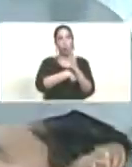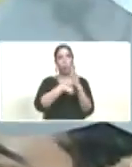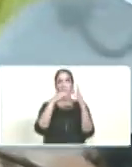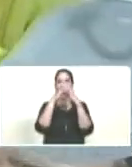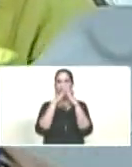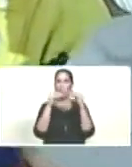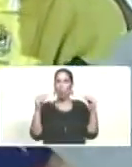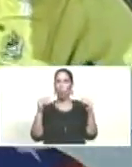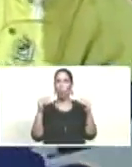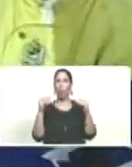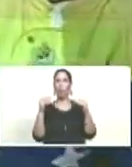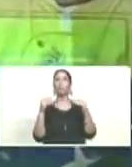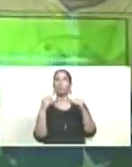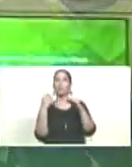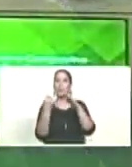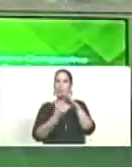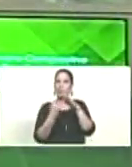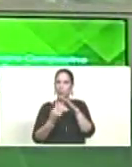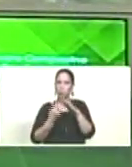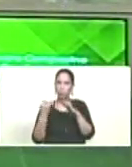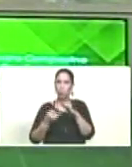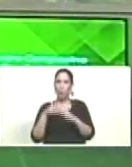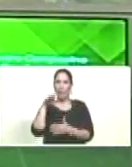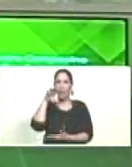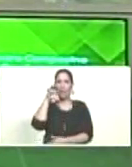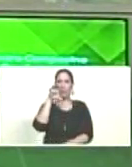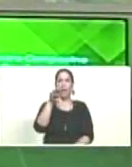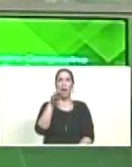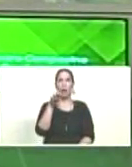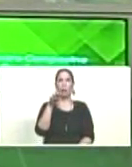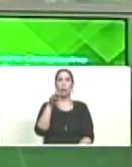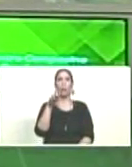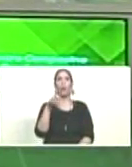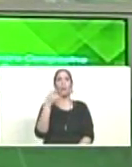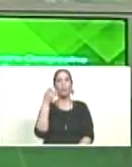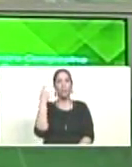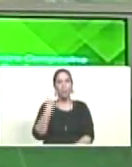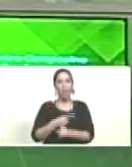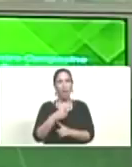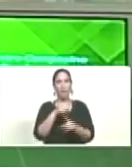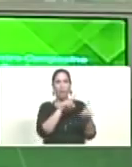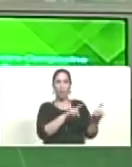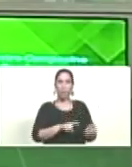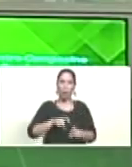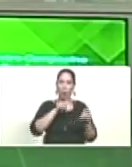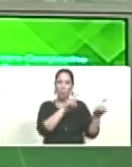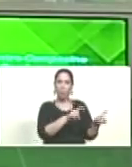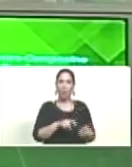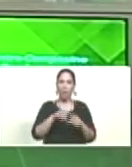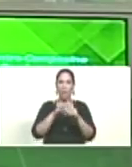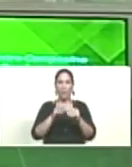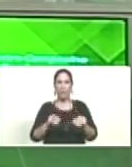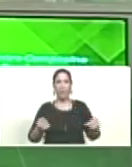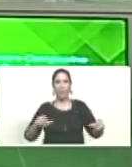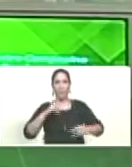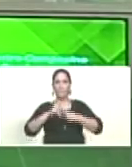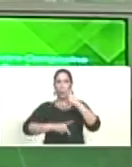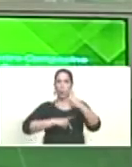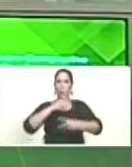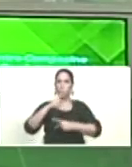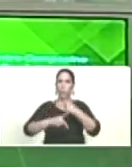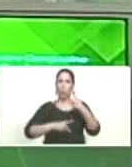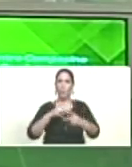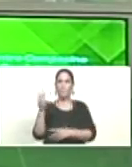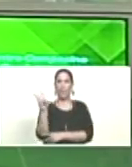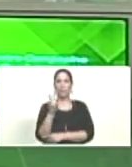todas las instancias del Estado que tienen que ver con el campo, con la tierra y con la producción agraria en Venezuela.